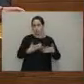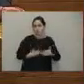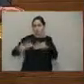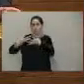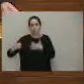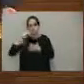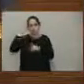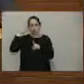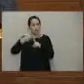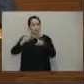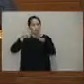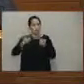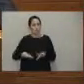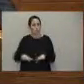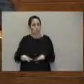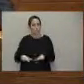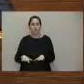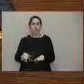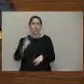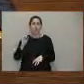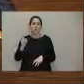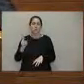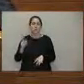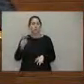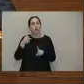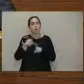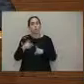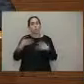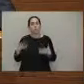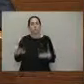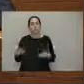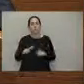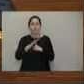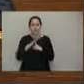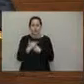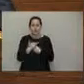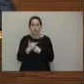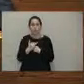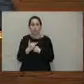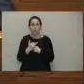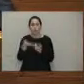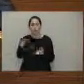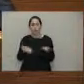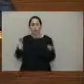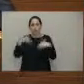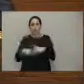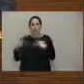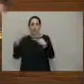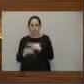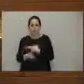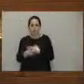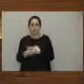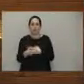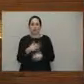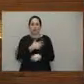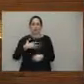mismo objetivo, que no es más que el de evitar en todo lo posible estas situaciones de injusticia y